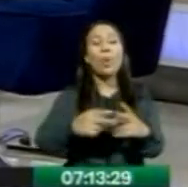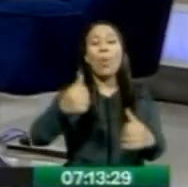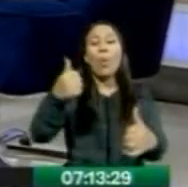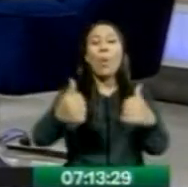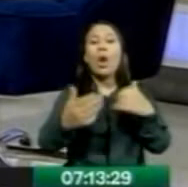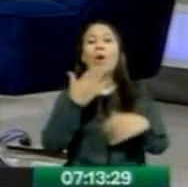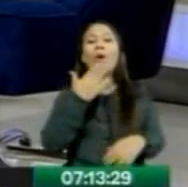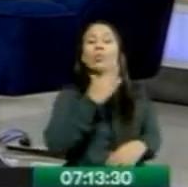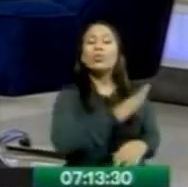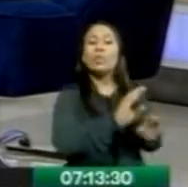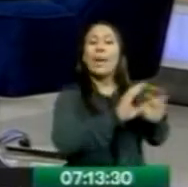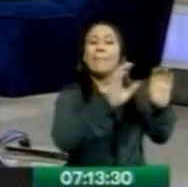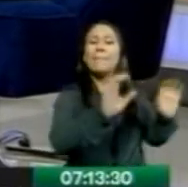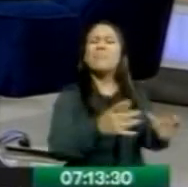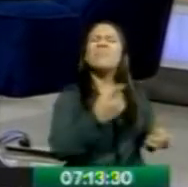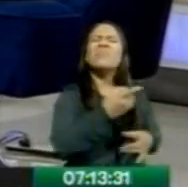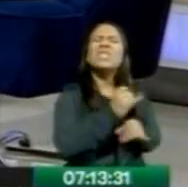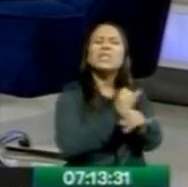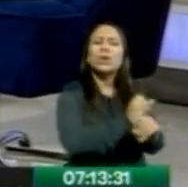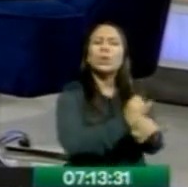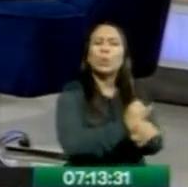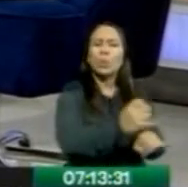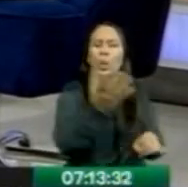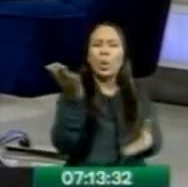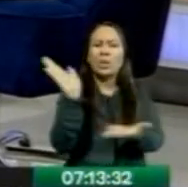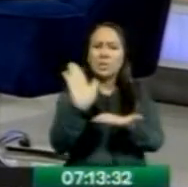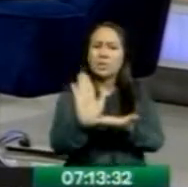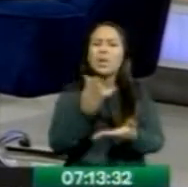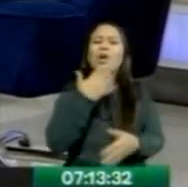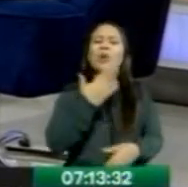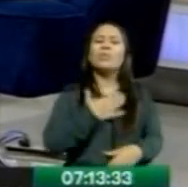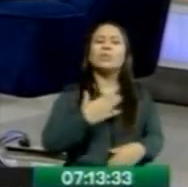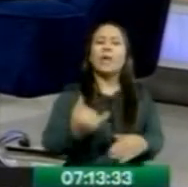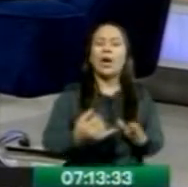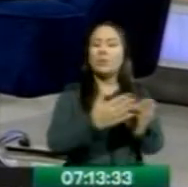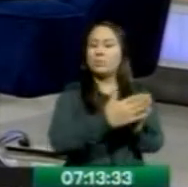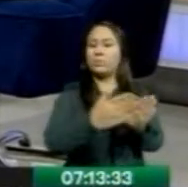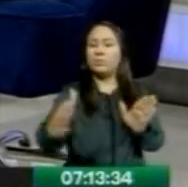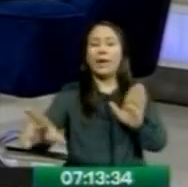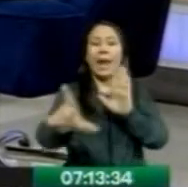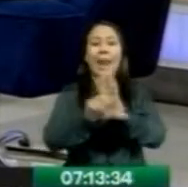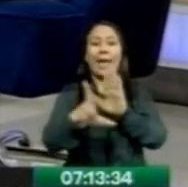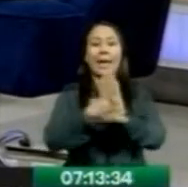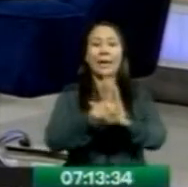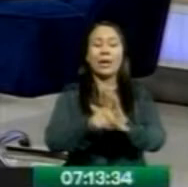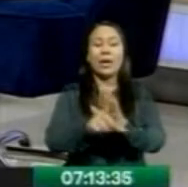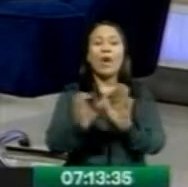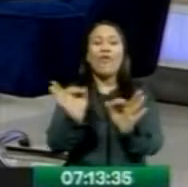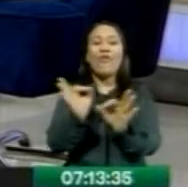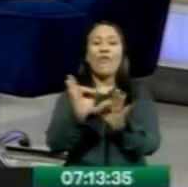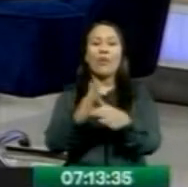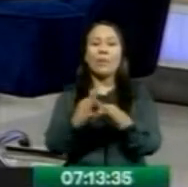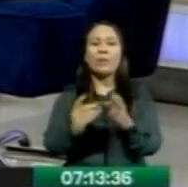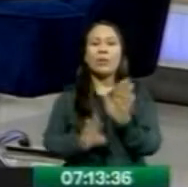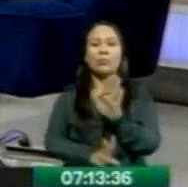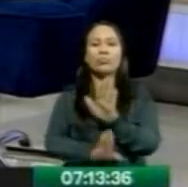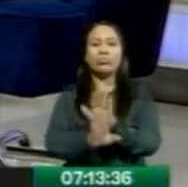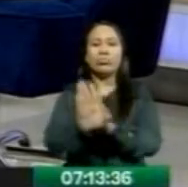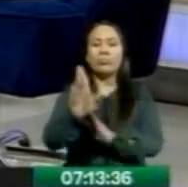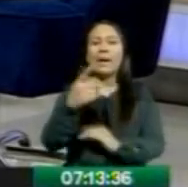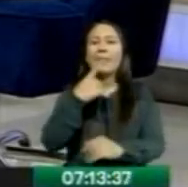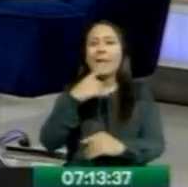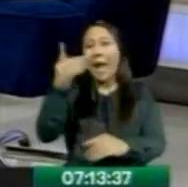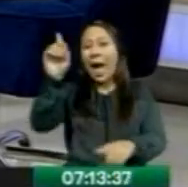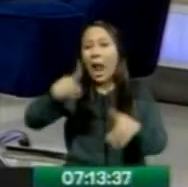de la entidad. A propósito, esto, amables televidentes, de la vigencia de la Ley de Fomento Productivo, que contempla la remisión de